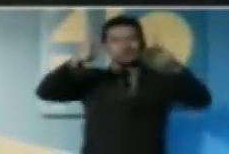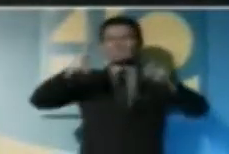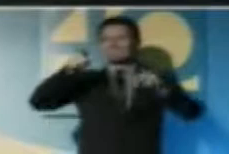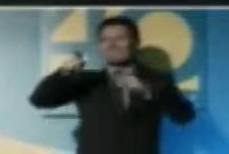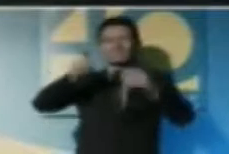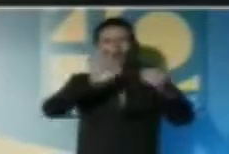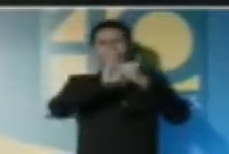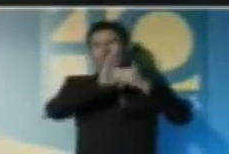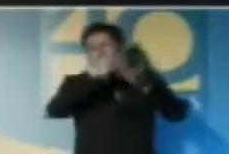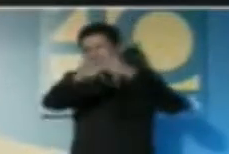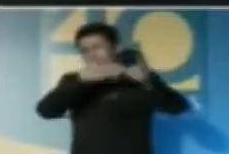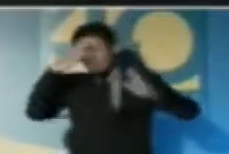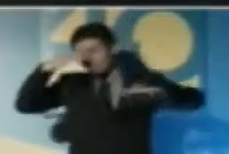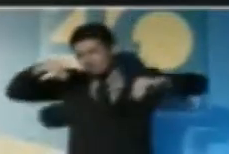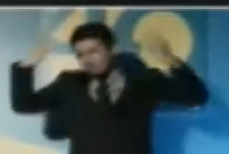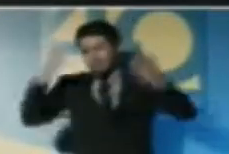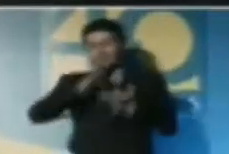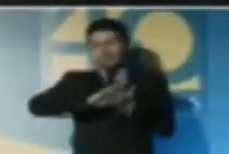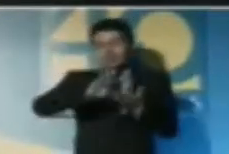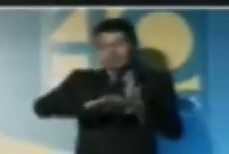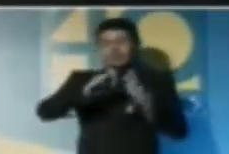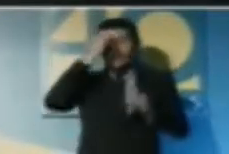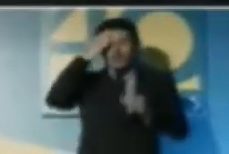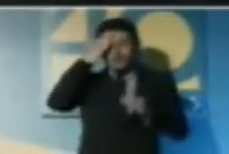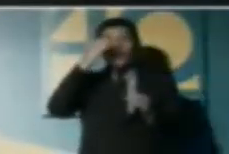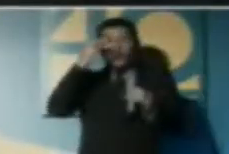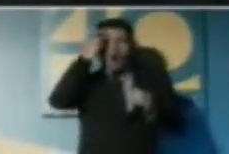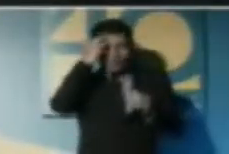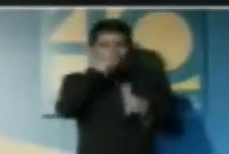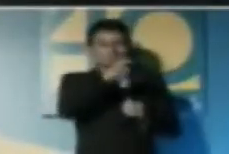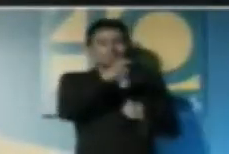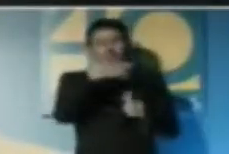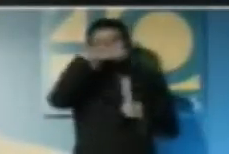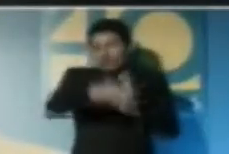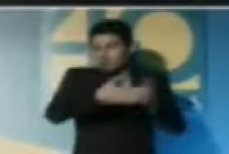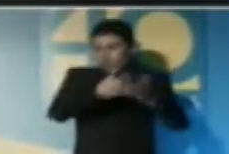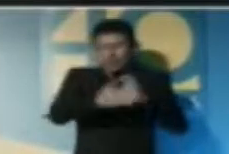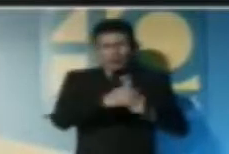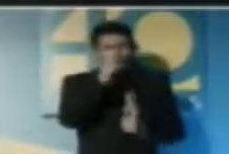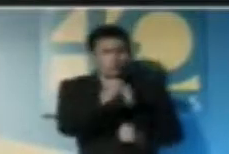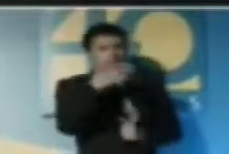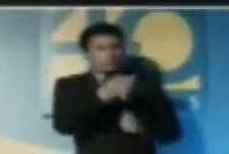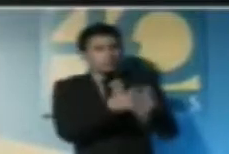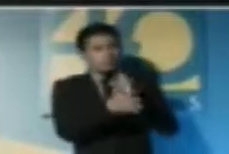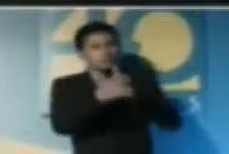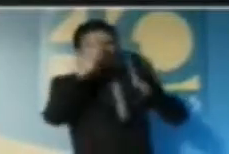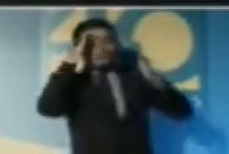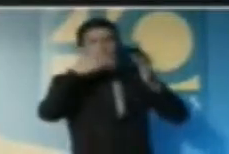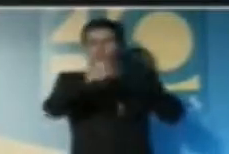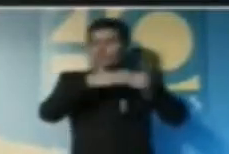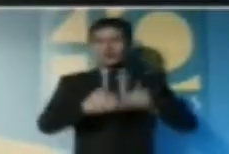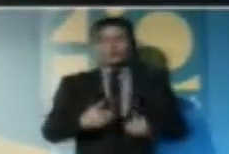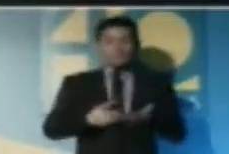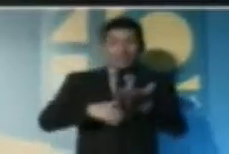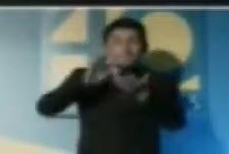perdonarnos sobre la base, claro está, de la exposición de la verdad, por dura y cruel que ella sea. En el perdón